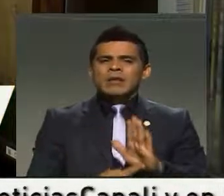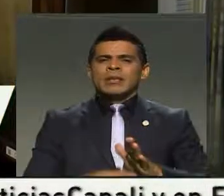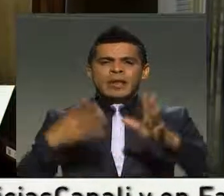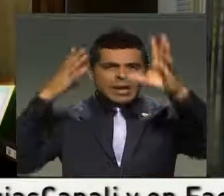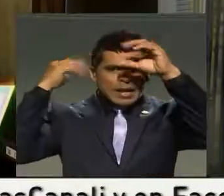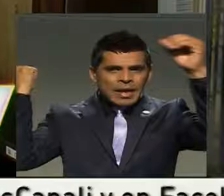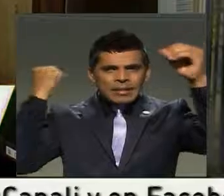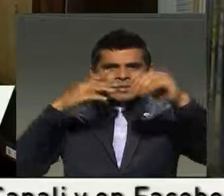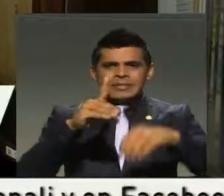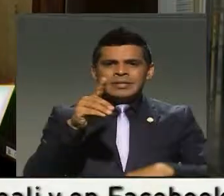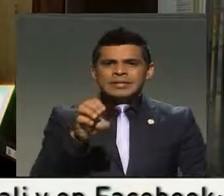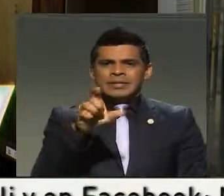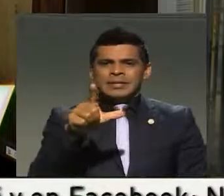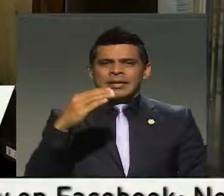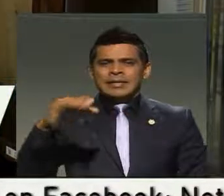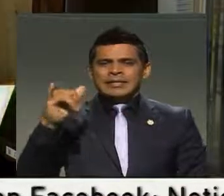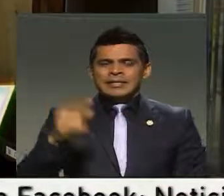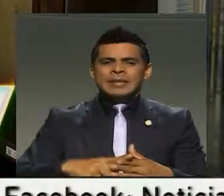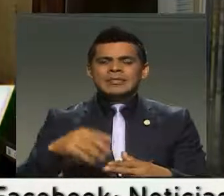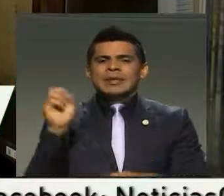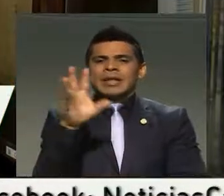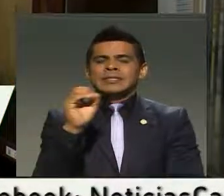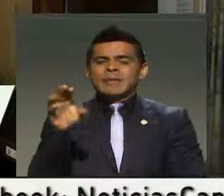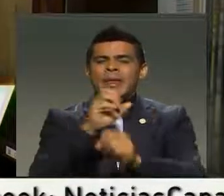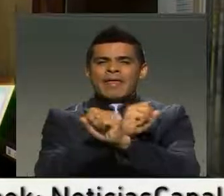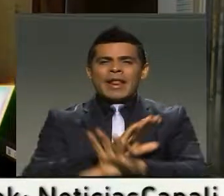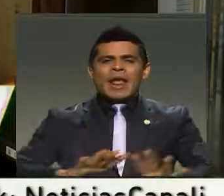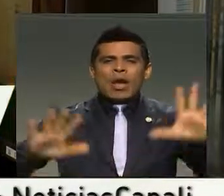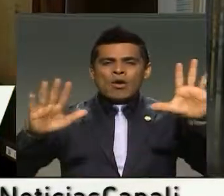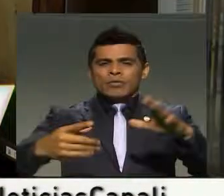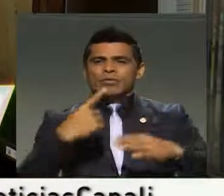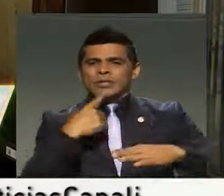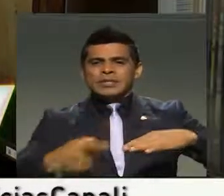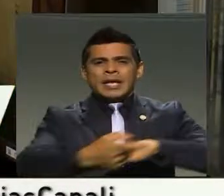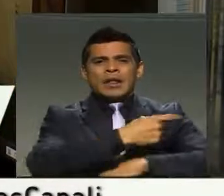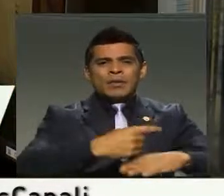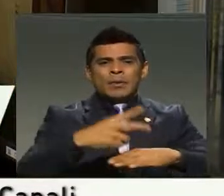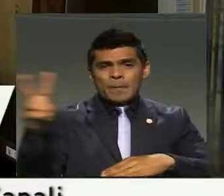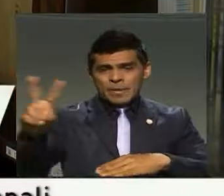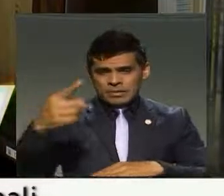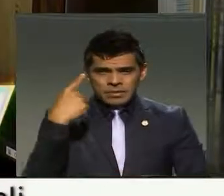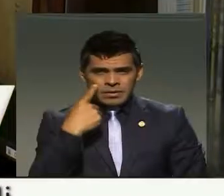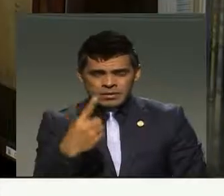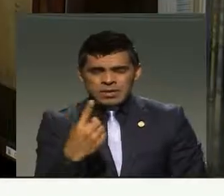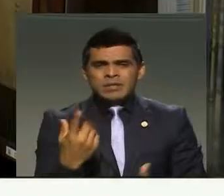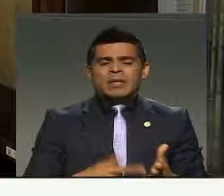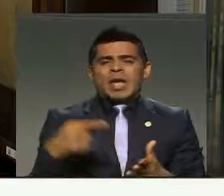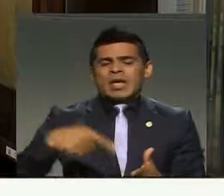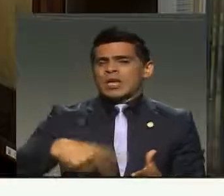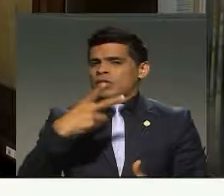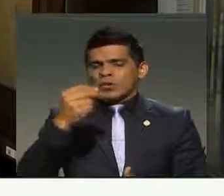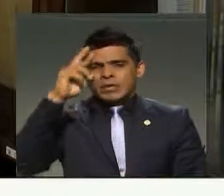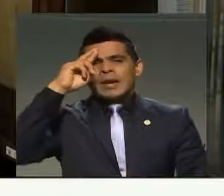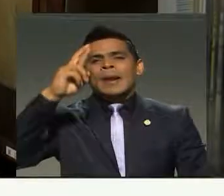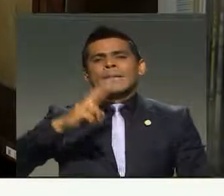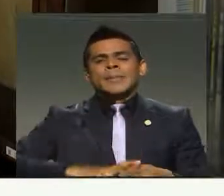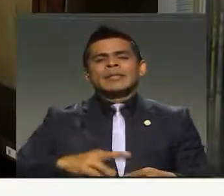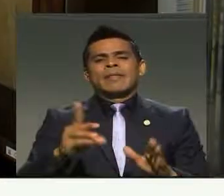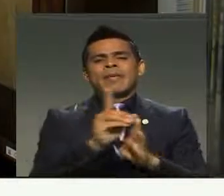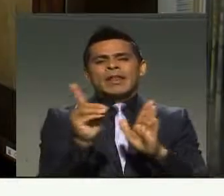canciller Delcy Rodríguez durante la Asamblea de la ONU. A su juicio, el gobierno venezolano debe reconocer la violación de derechos humanos que existe en el